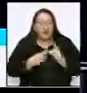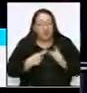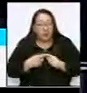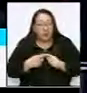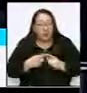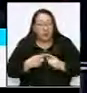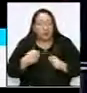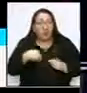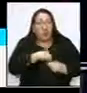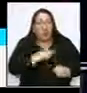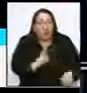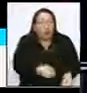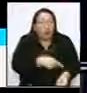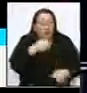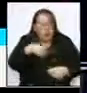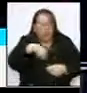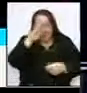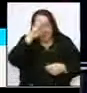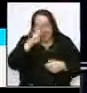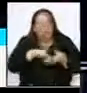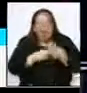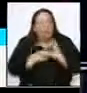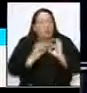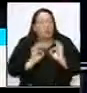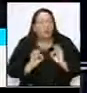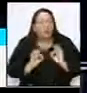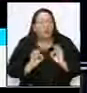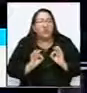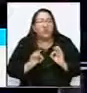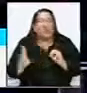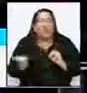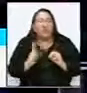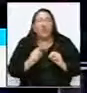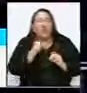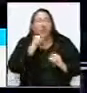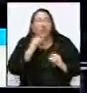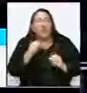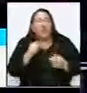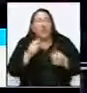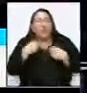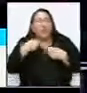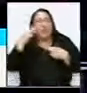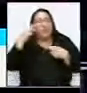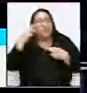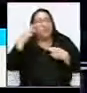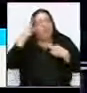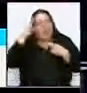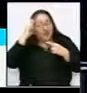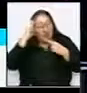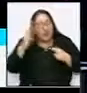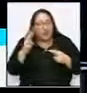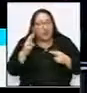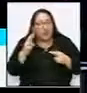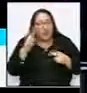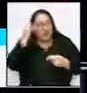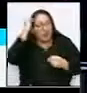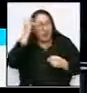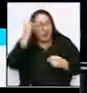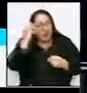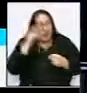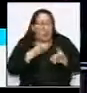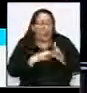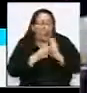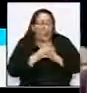nuestra tradición política es precisamente no tener tradición democrática. Por eso mismo es